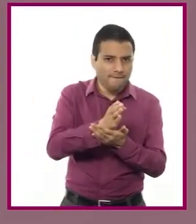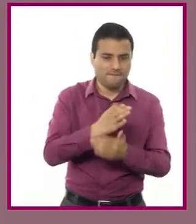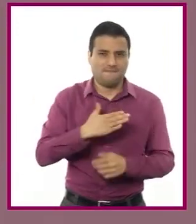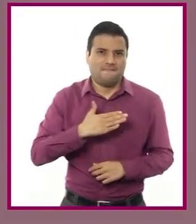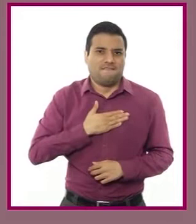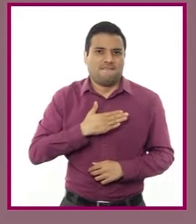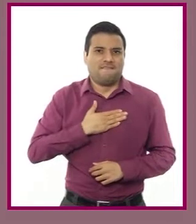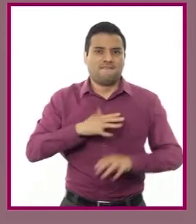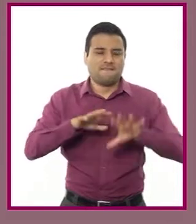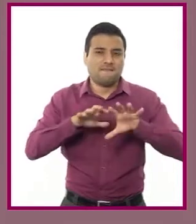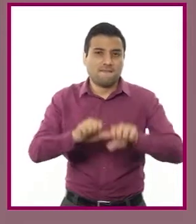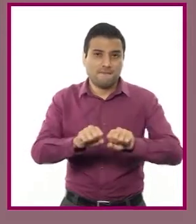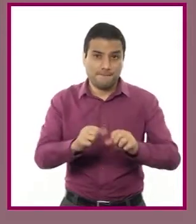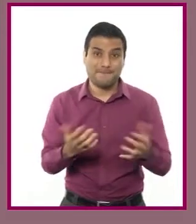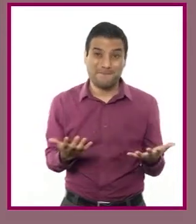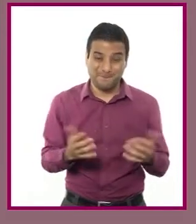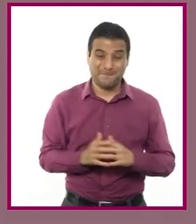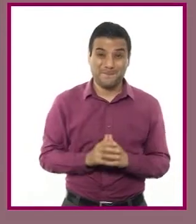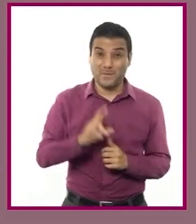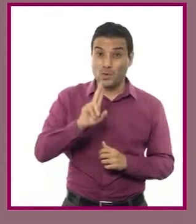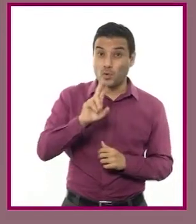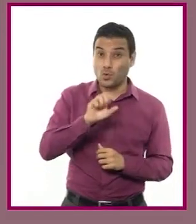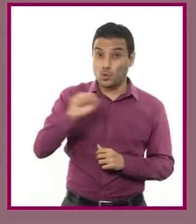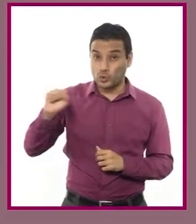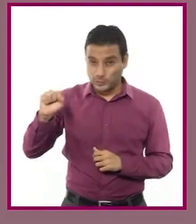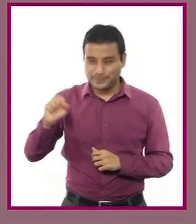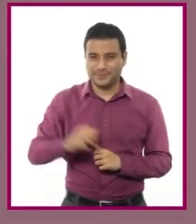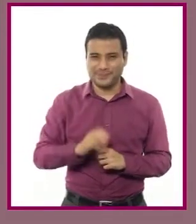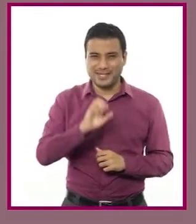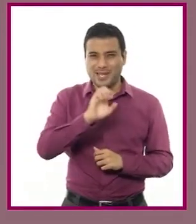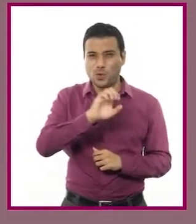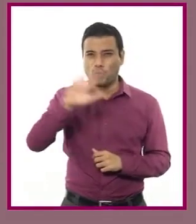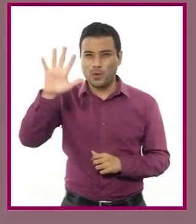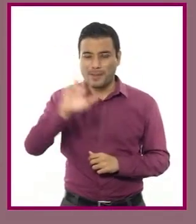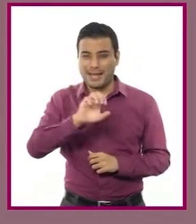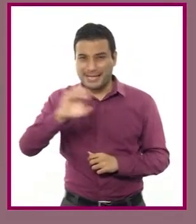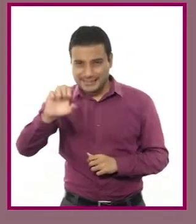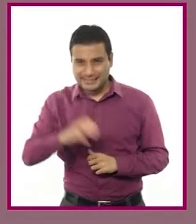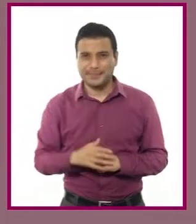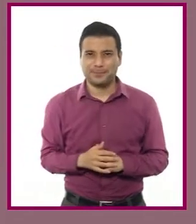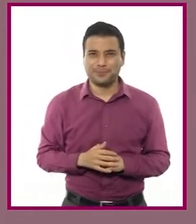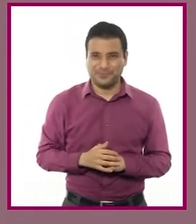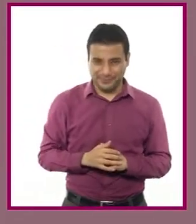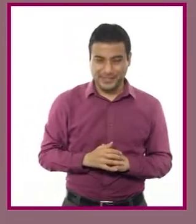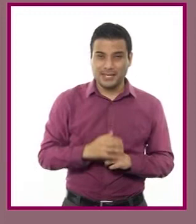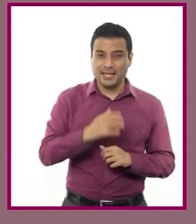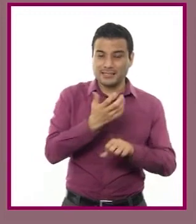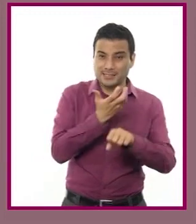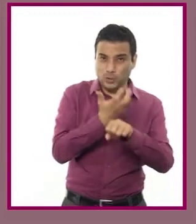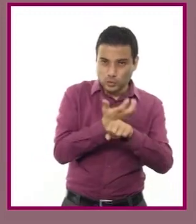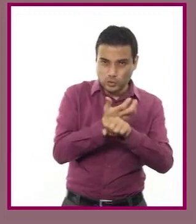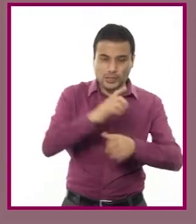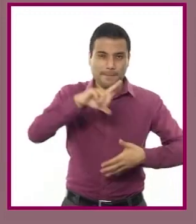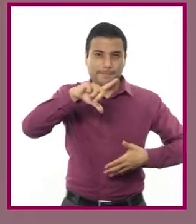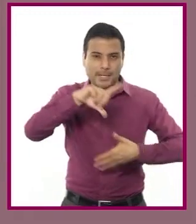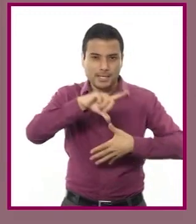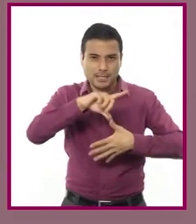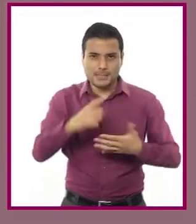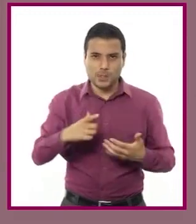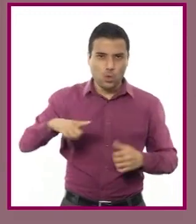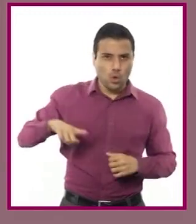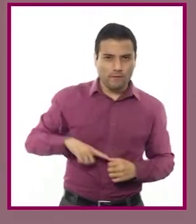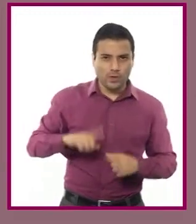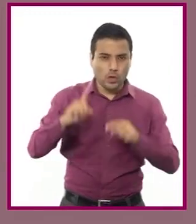y eran sus aliados, la URSS en Europa del Este y los Estados Unidos en América Latina, destituyendo gobiernos e imponiendo